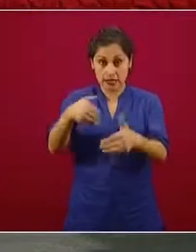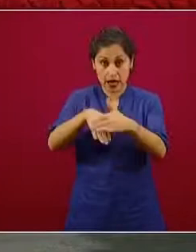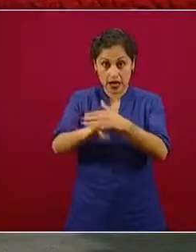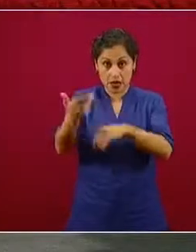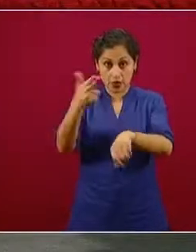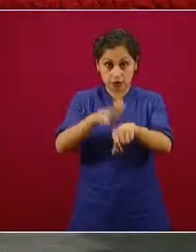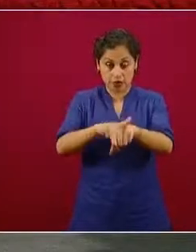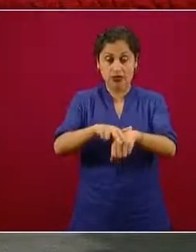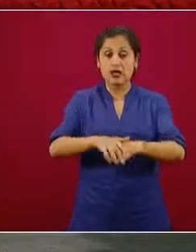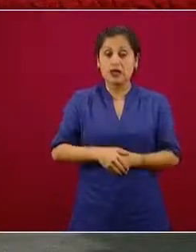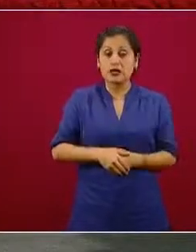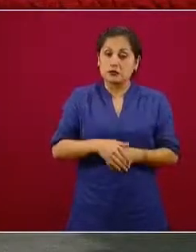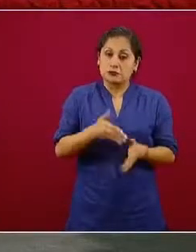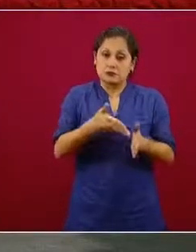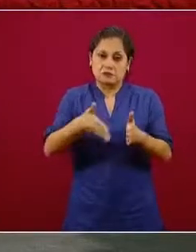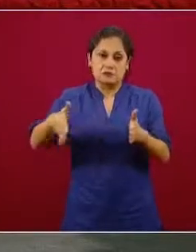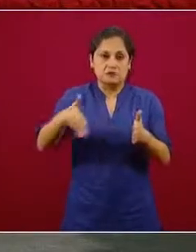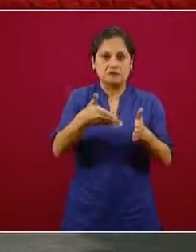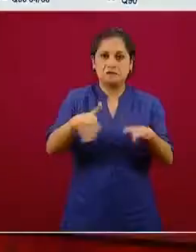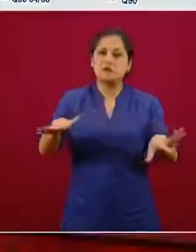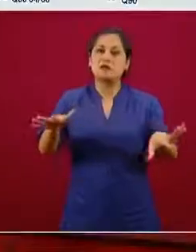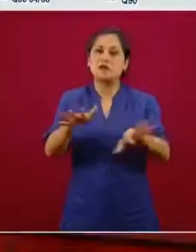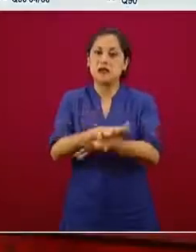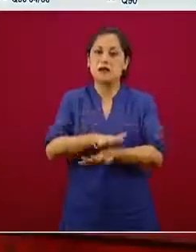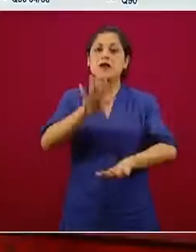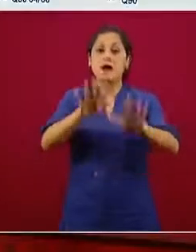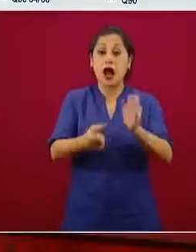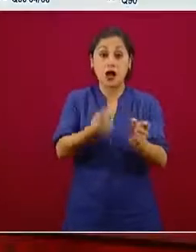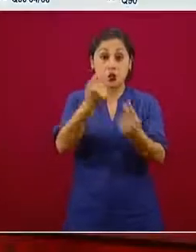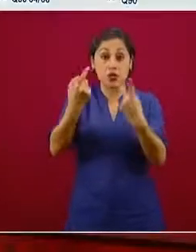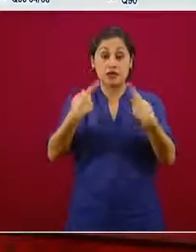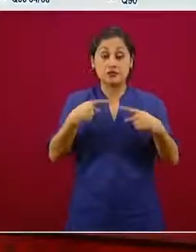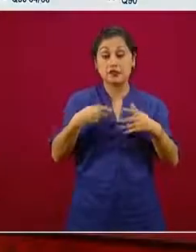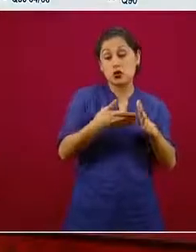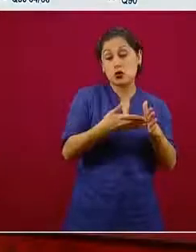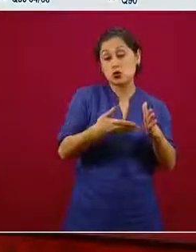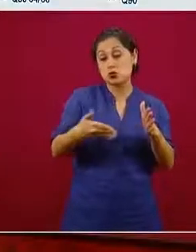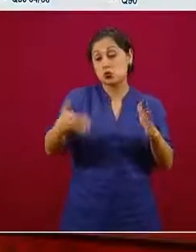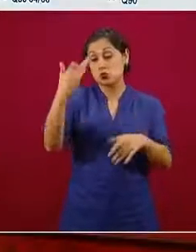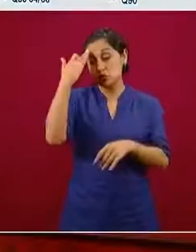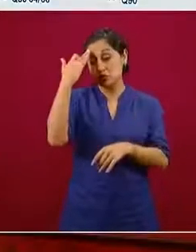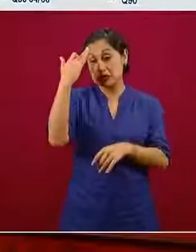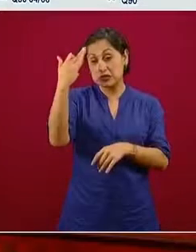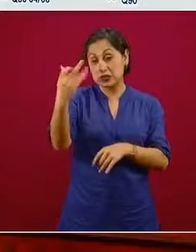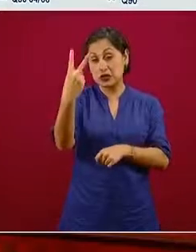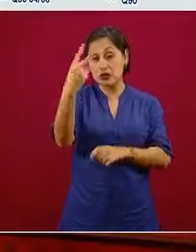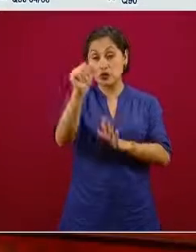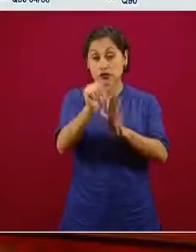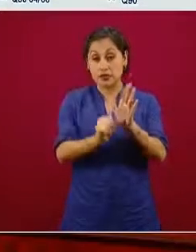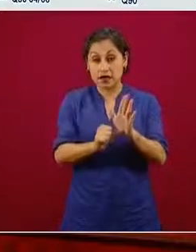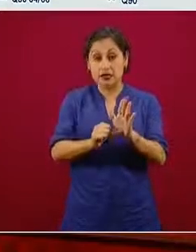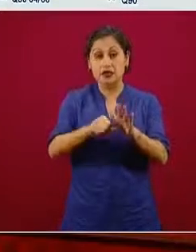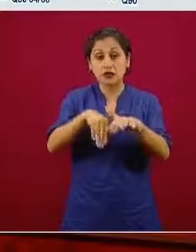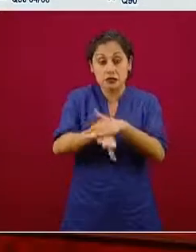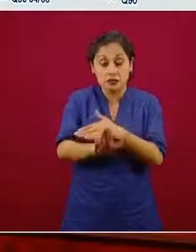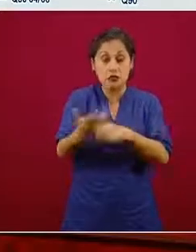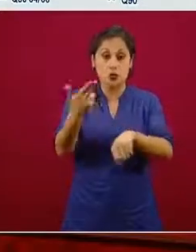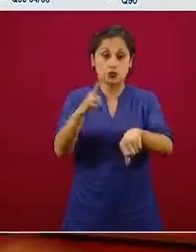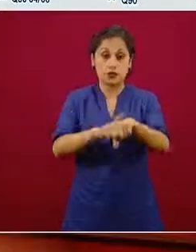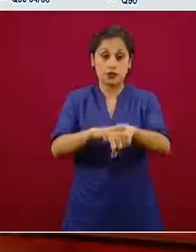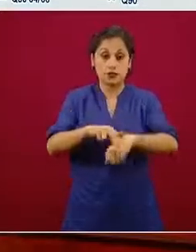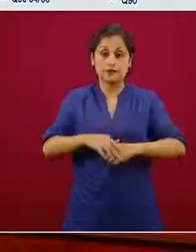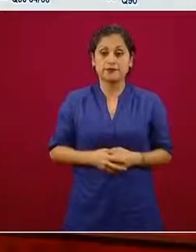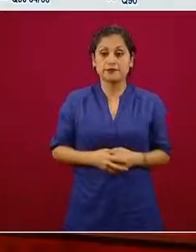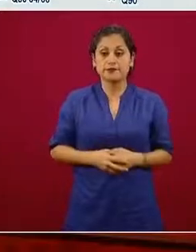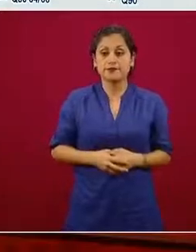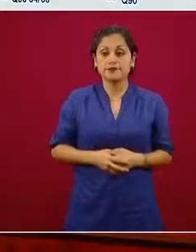importante variación, y hay quien lleva más de 2 meses hospitalizada u hospitalizada. Vean la hospitalización